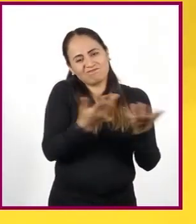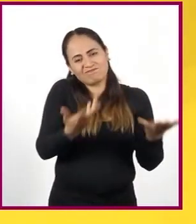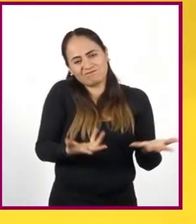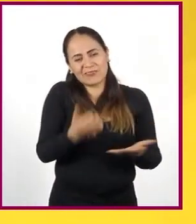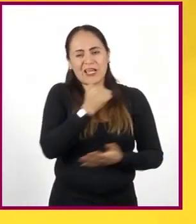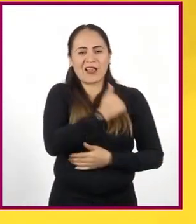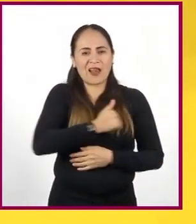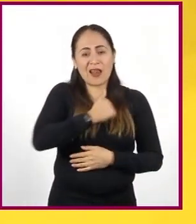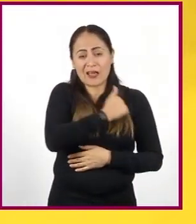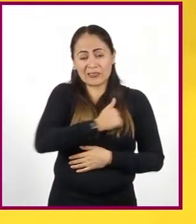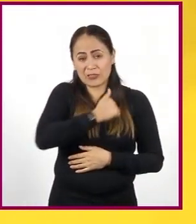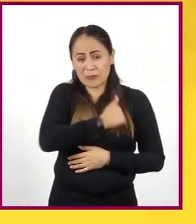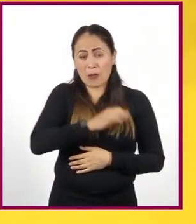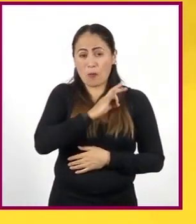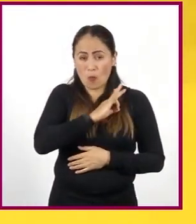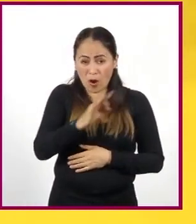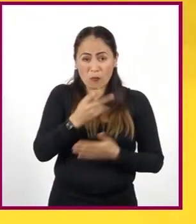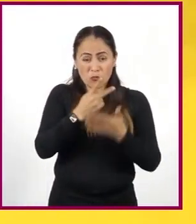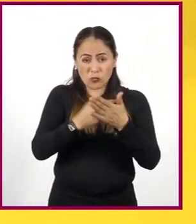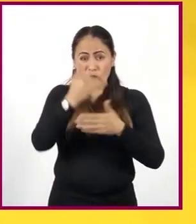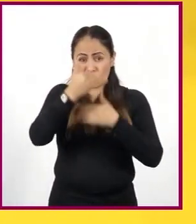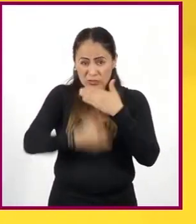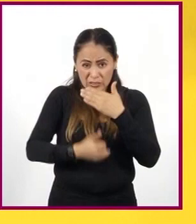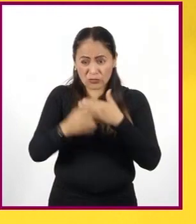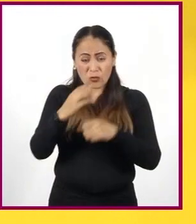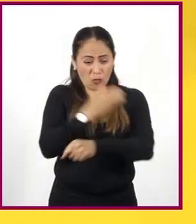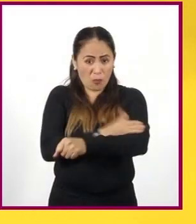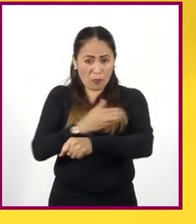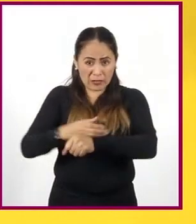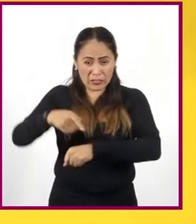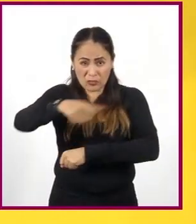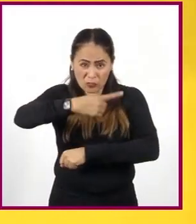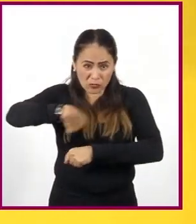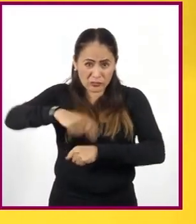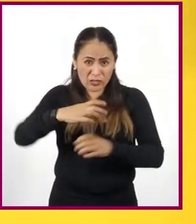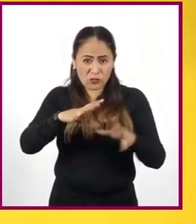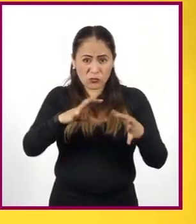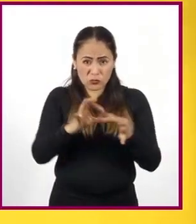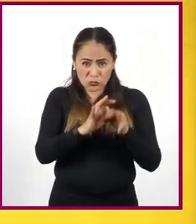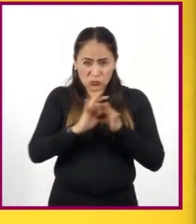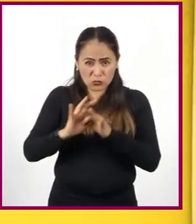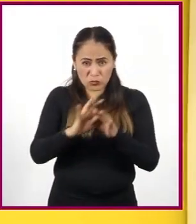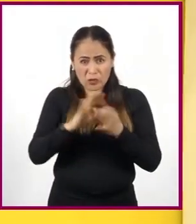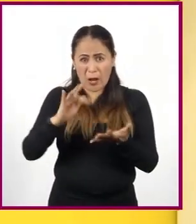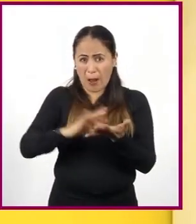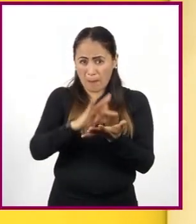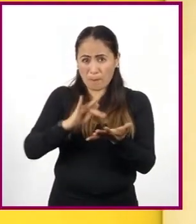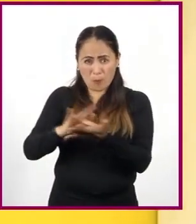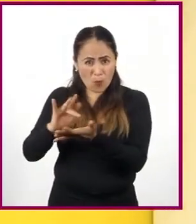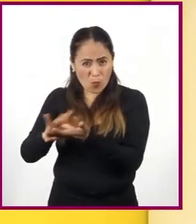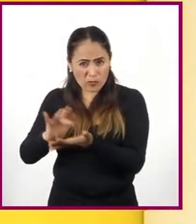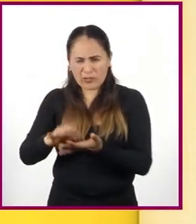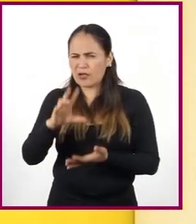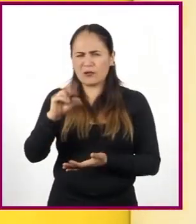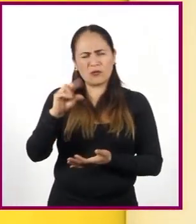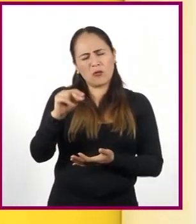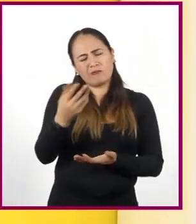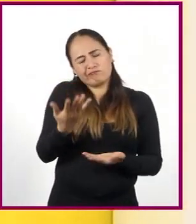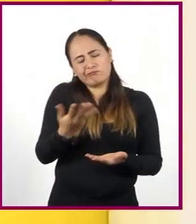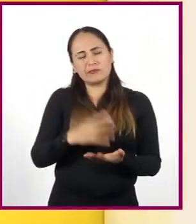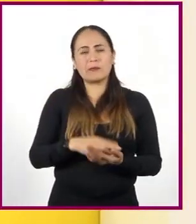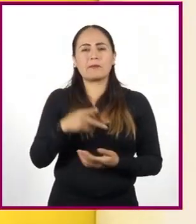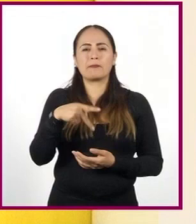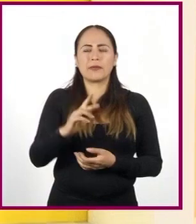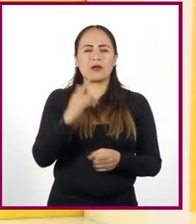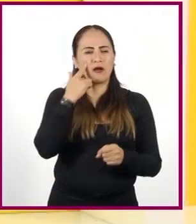sea posible implementar un proyecto con ayuda de sus compañeras y compañeros de escuela, pero pueden observar e identificar